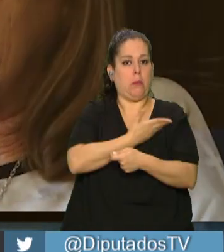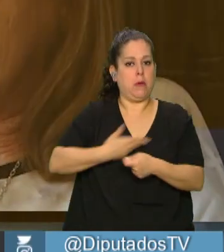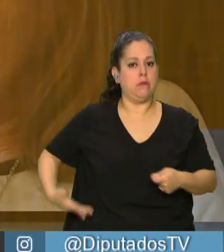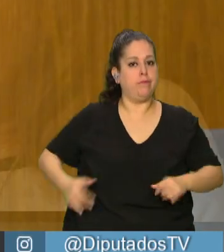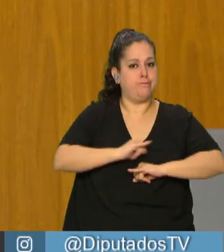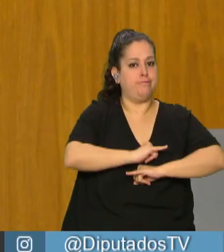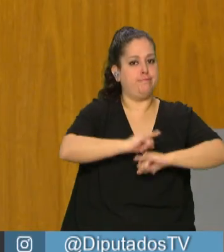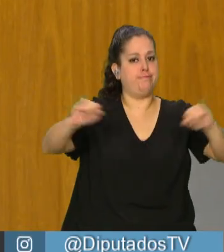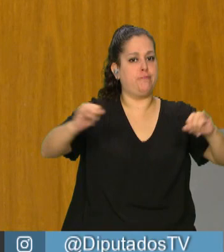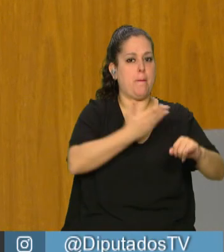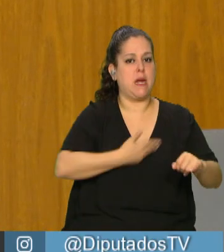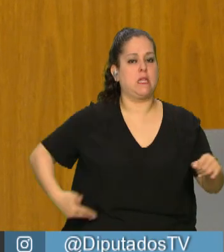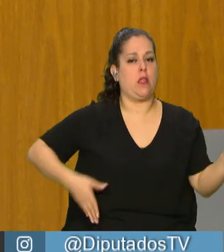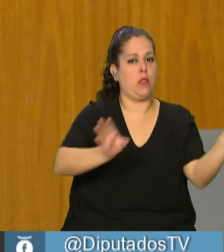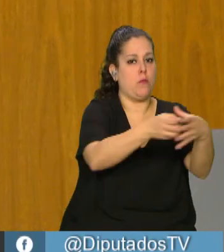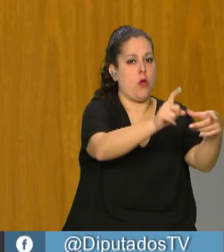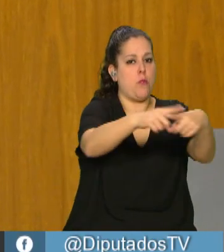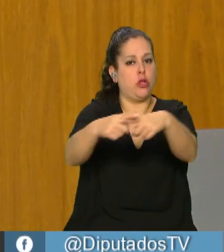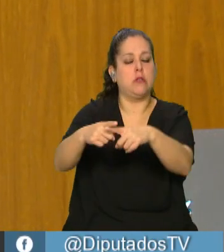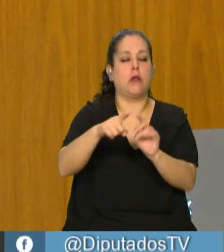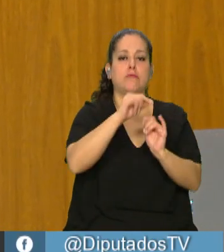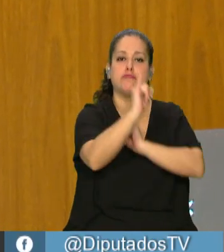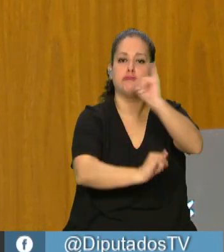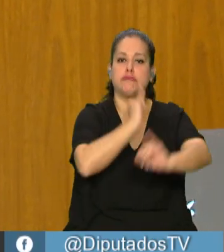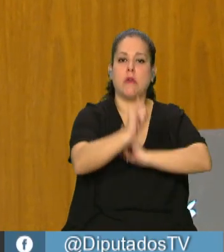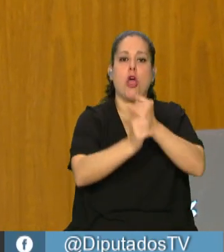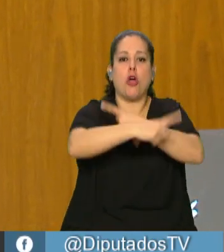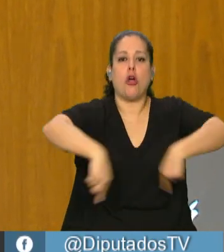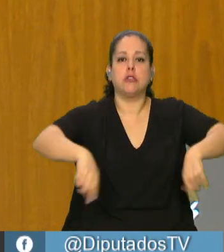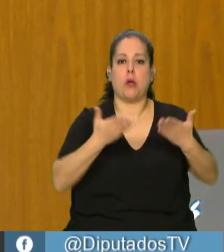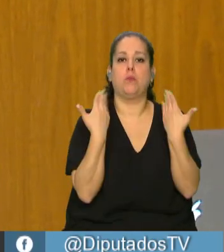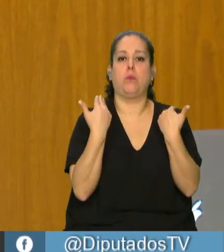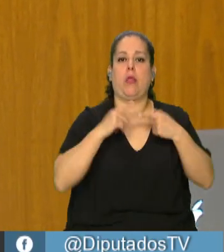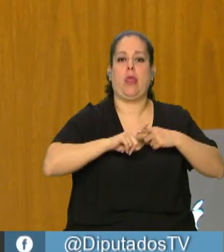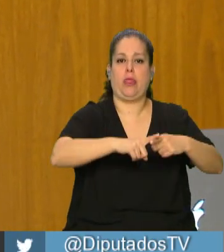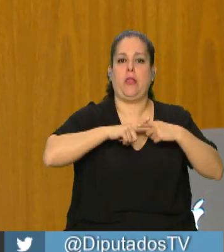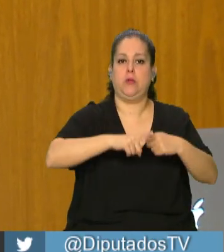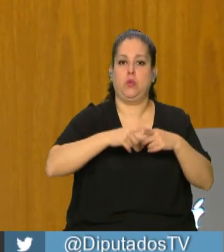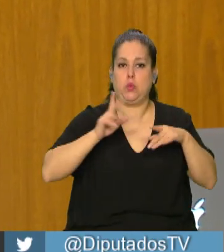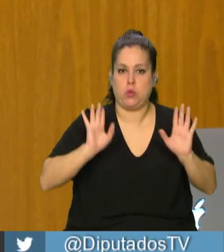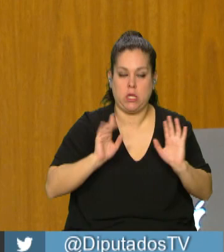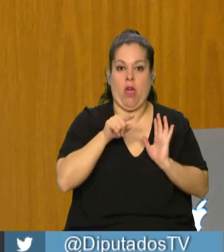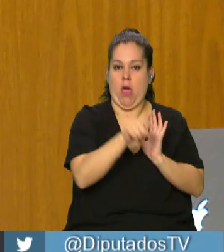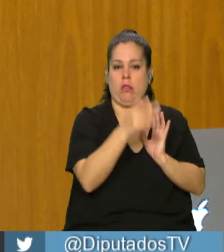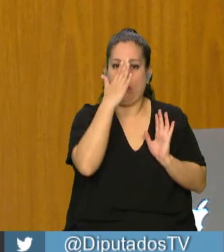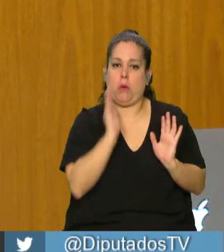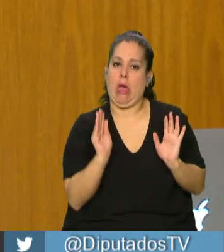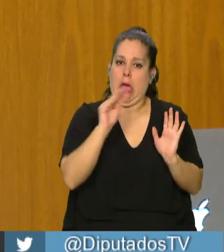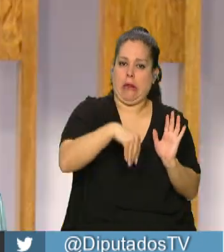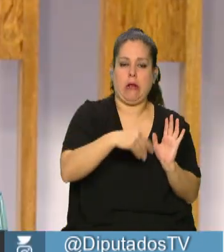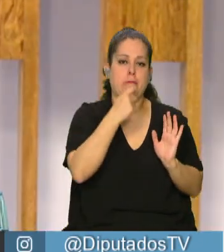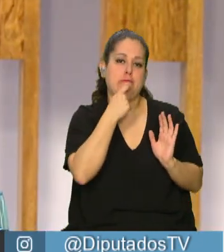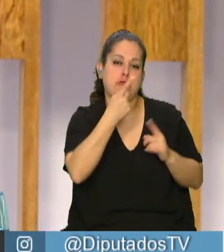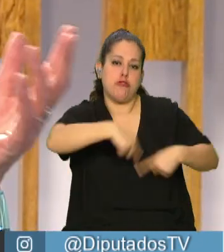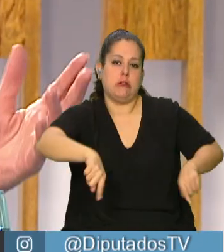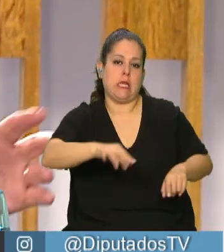como la hoja de ruta de lo que se puede discutir, lo que está habilitado para discutir. Claro, lo que está habilitado para discutir, también ahí se agregan las preferencias que